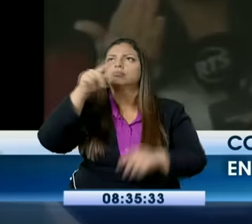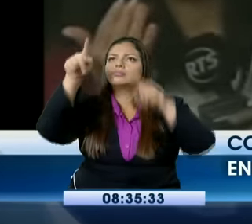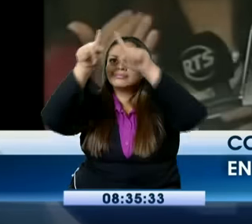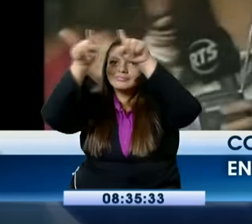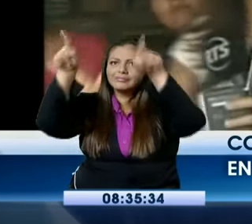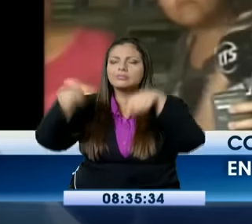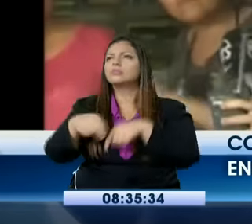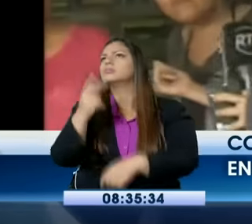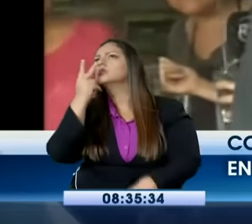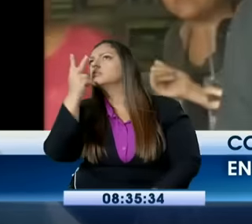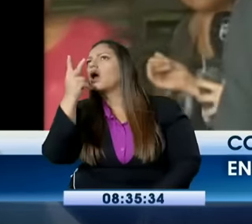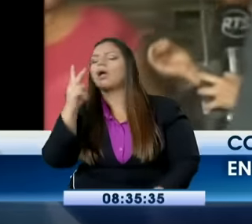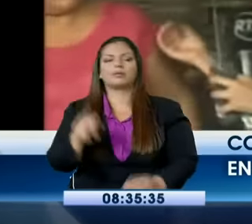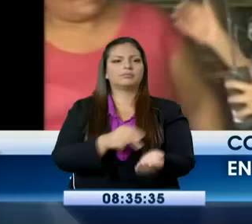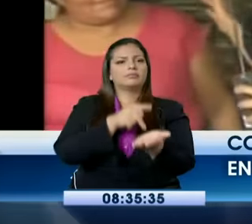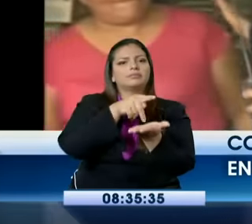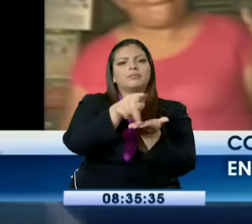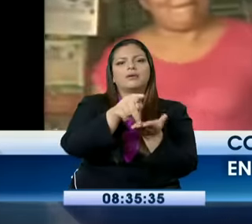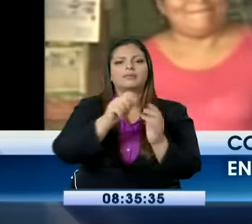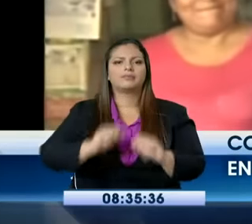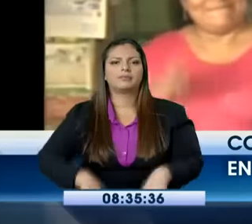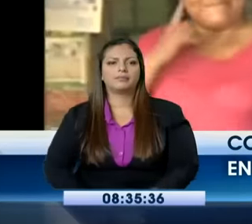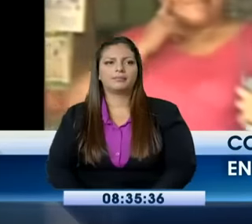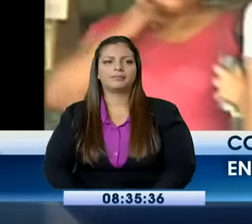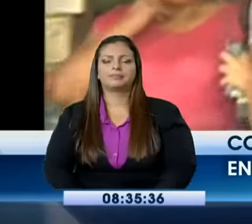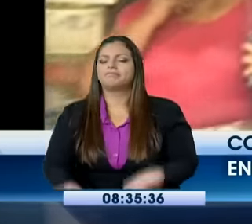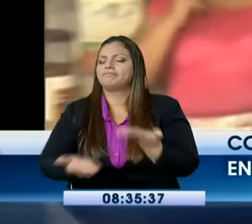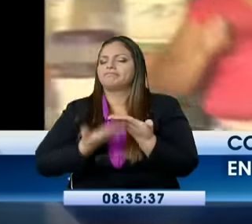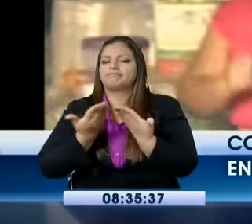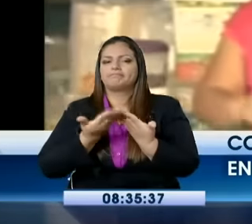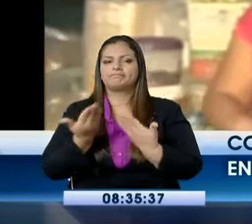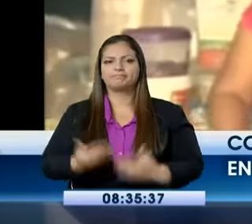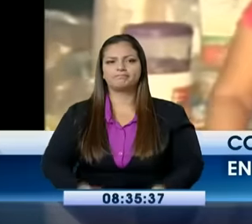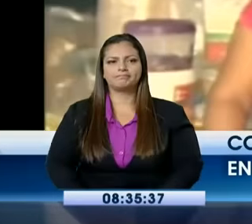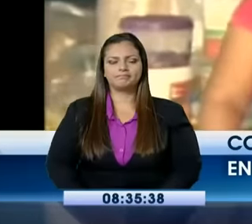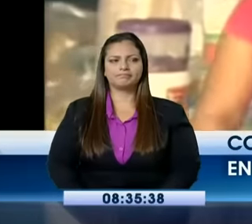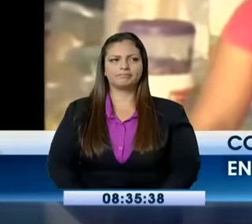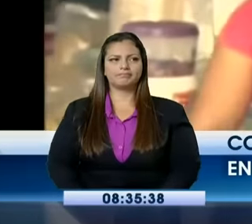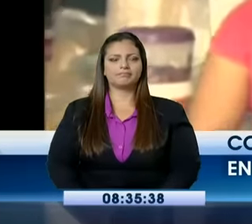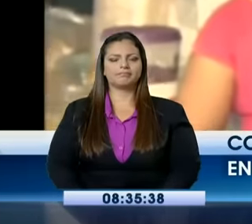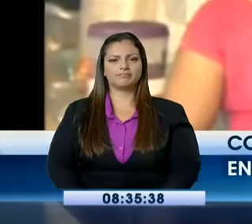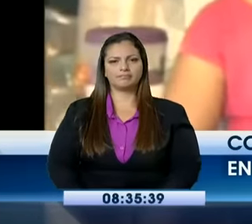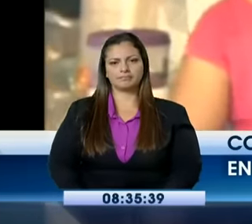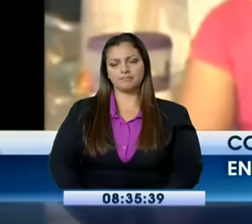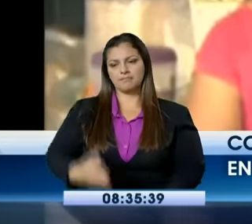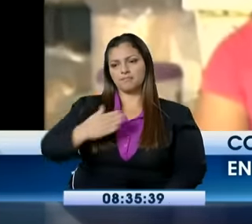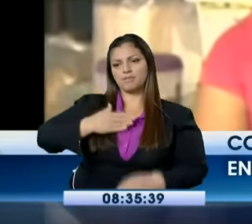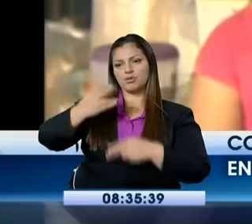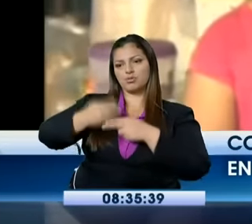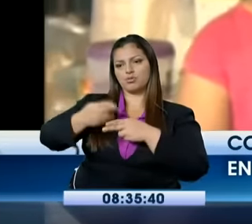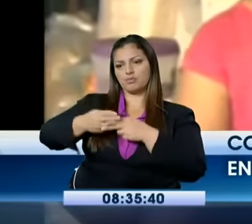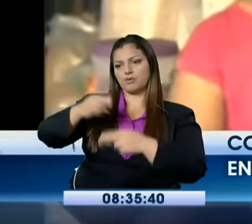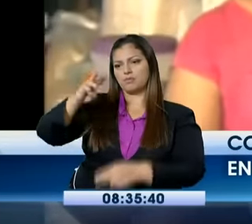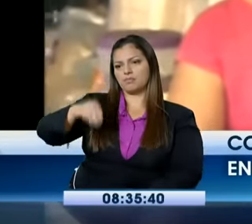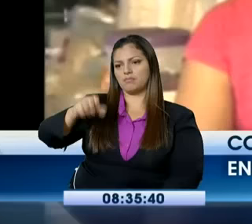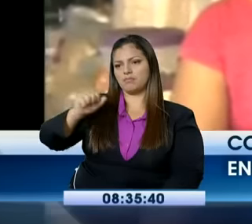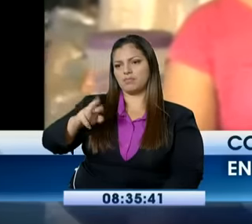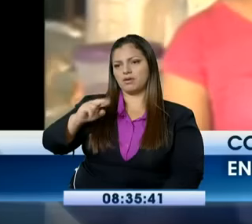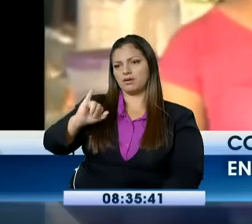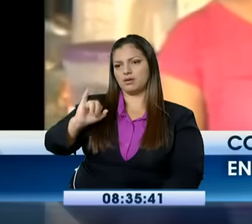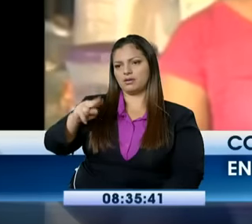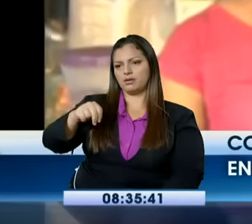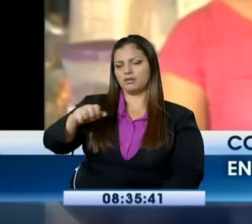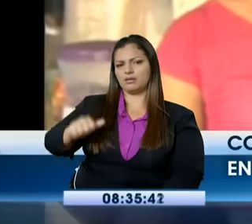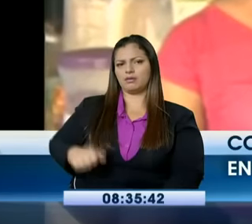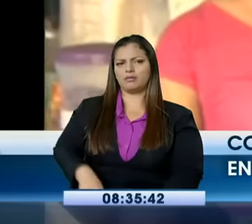nuestro compañero camarógrafo, vamos a entrevistar entonces a la propietaria de este local. ¿Cuál es su nombre? Yo me llamo Umbelina Paguay. ¿Qué pasó? ¿Por qué no tiene la lista